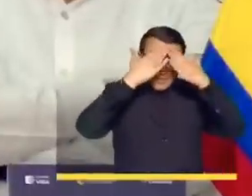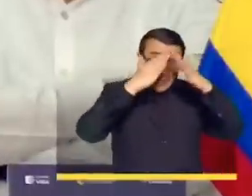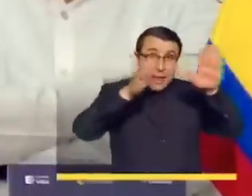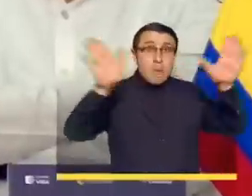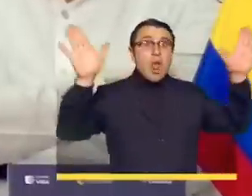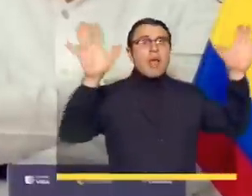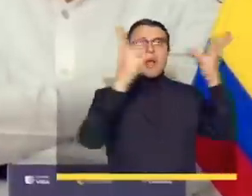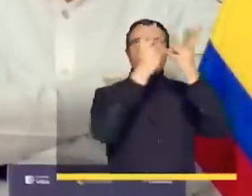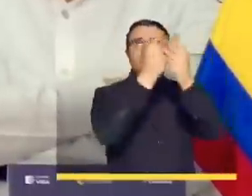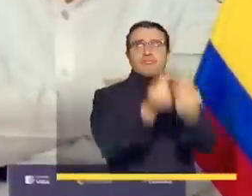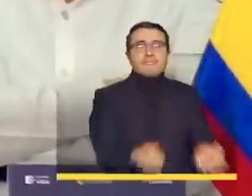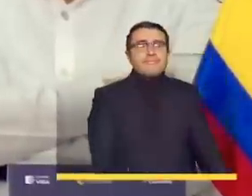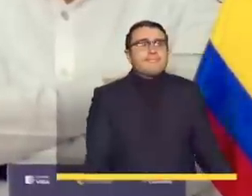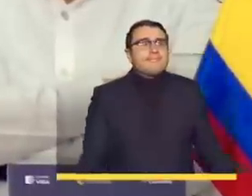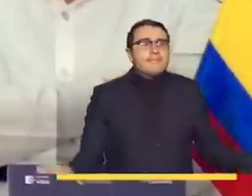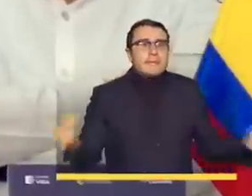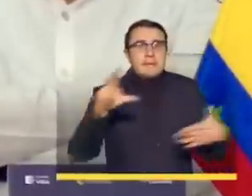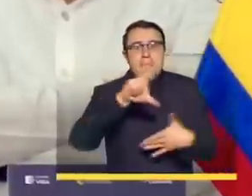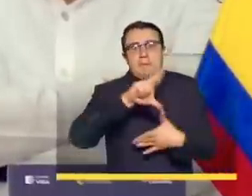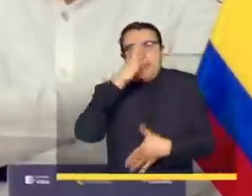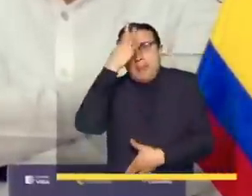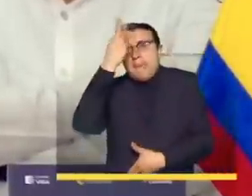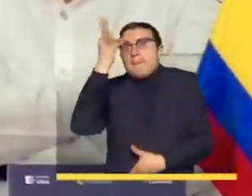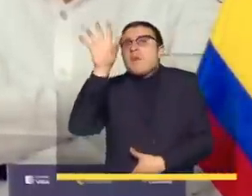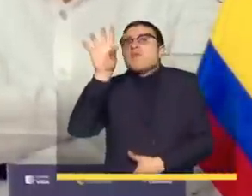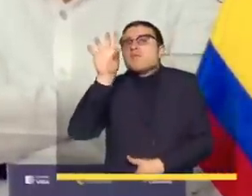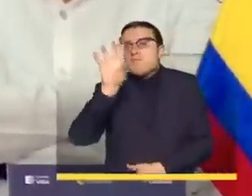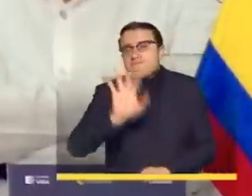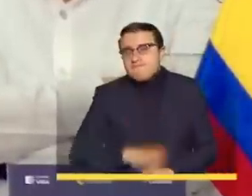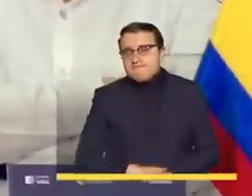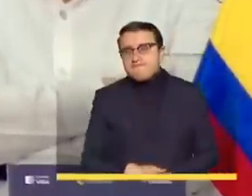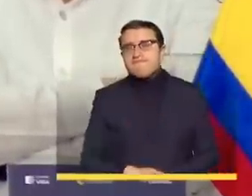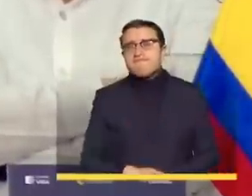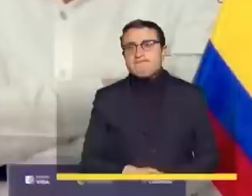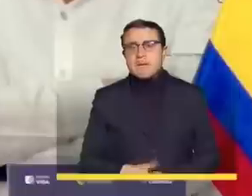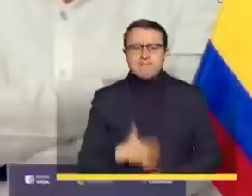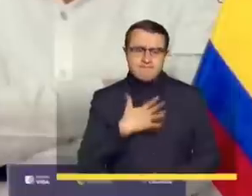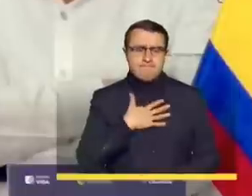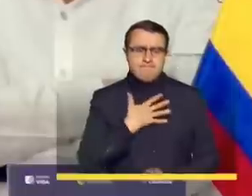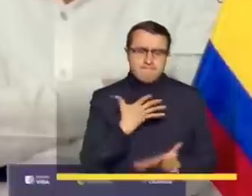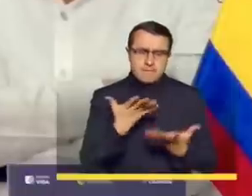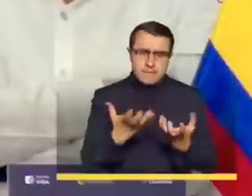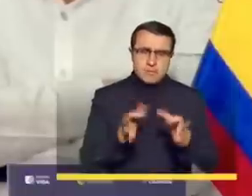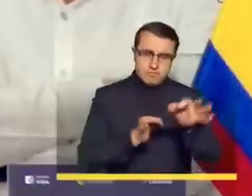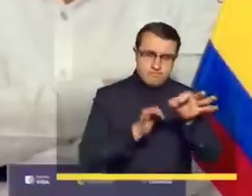continente. Quizás. Y voy a tratar de explicarme.